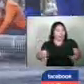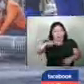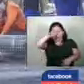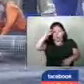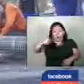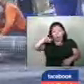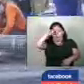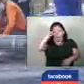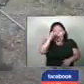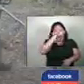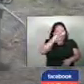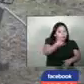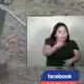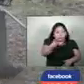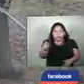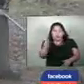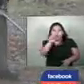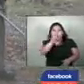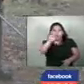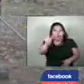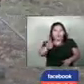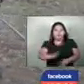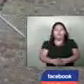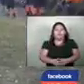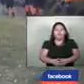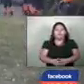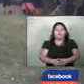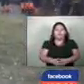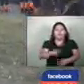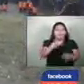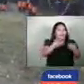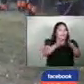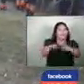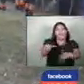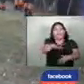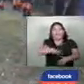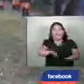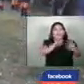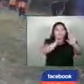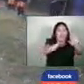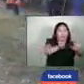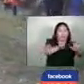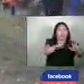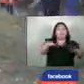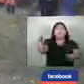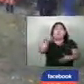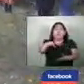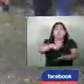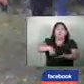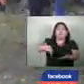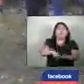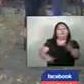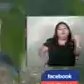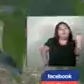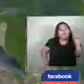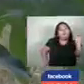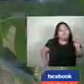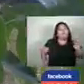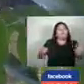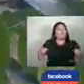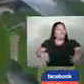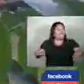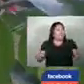desarrollar durante 14 días simultáneamente en los seis distritos, incluyendo el centro histórico, el cual se van a